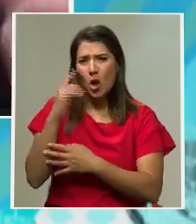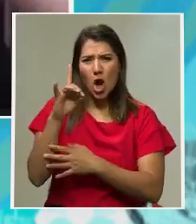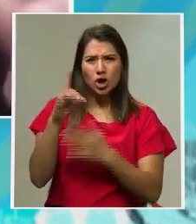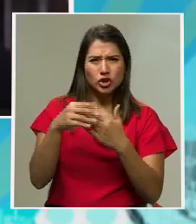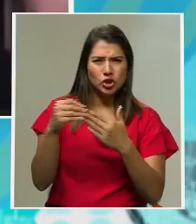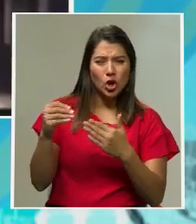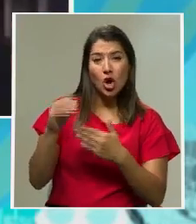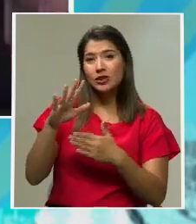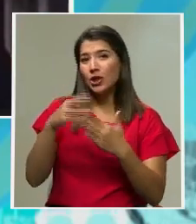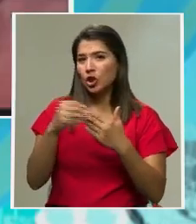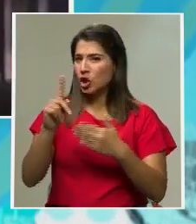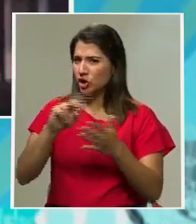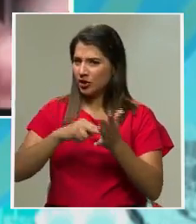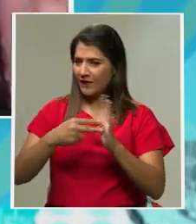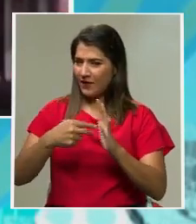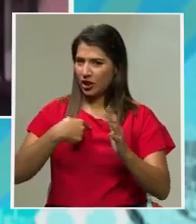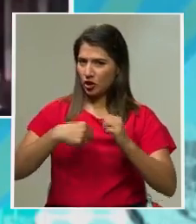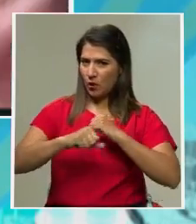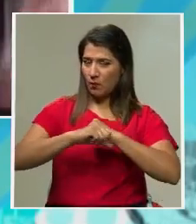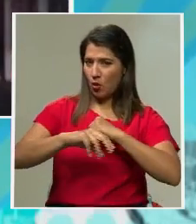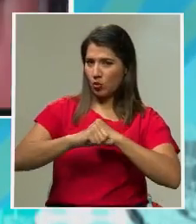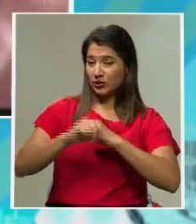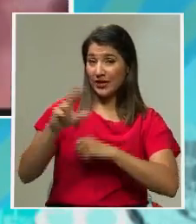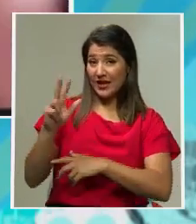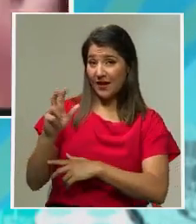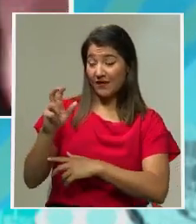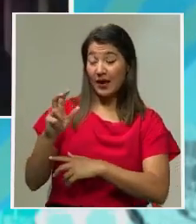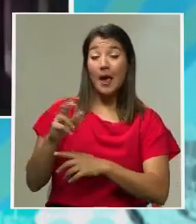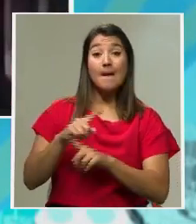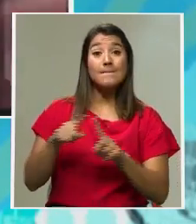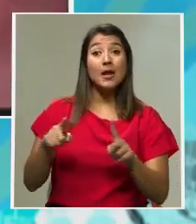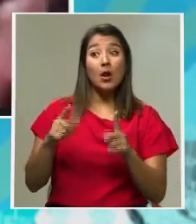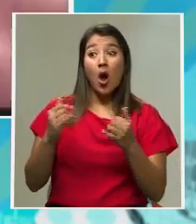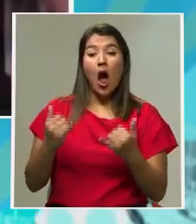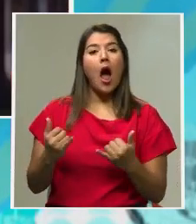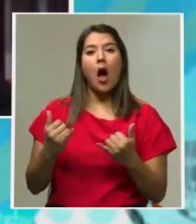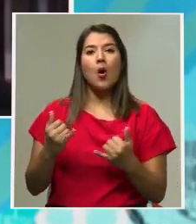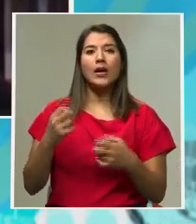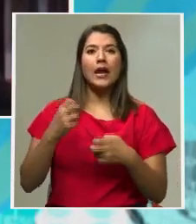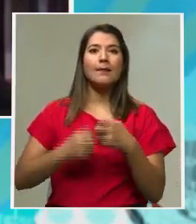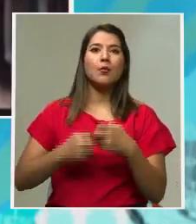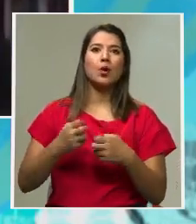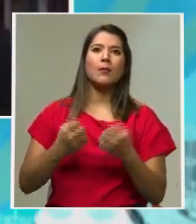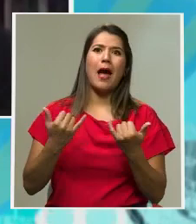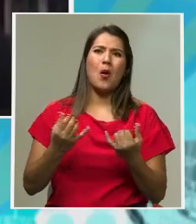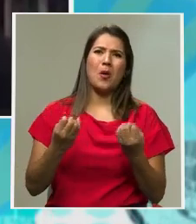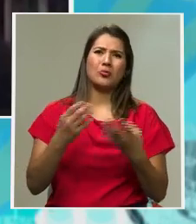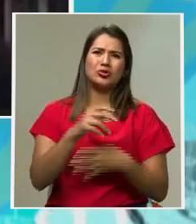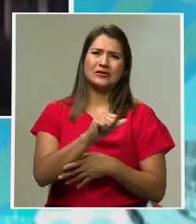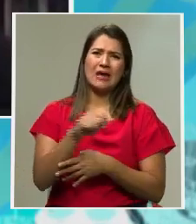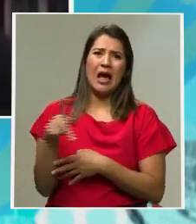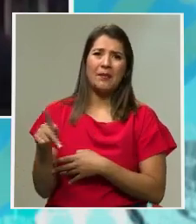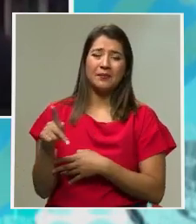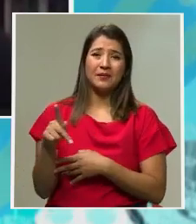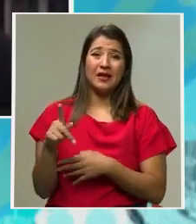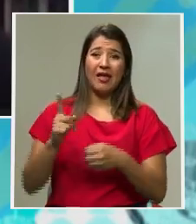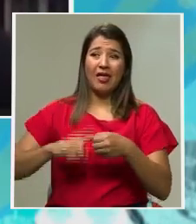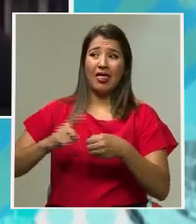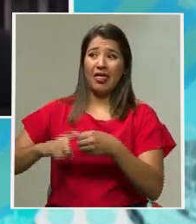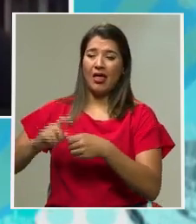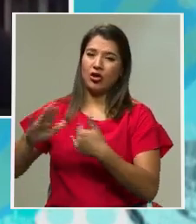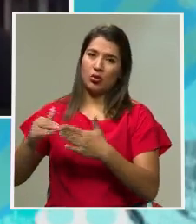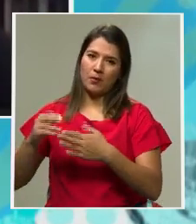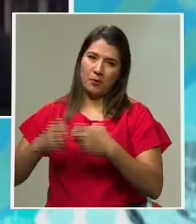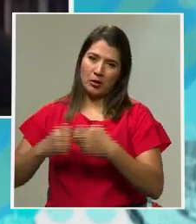haciendo la publicidad de Netflix. El problema es cuando ahora hay un montón y hay que afiliarse a todas, ¿verdad? Pero sí, hay como